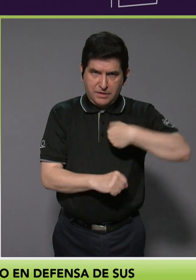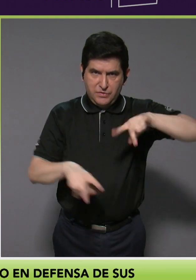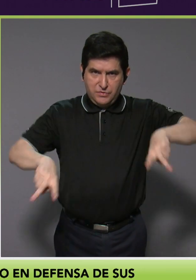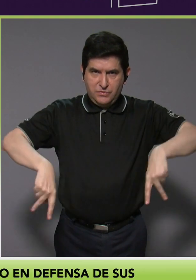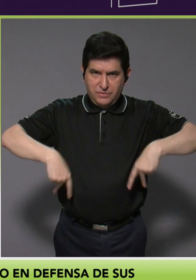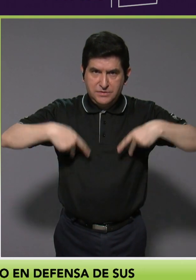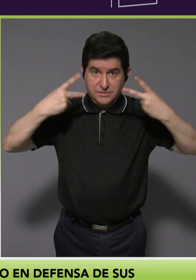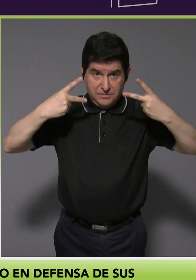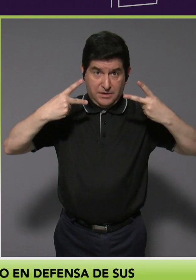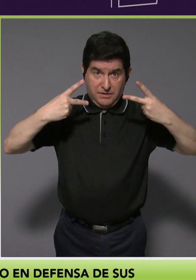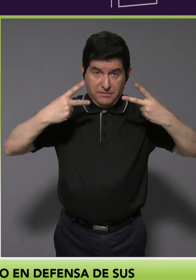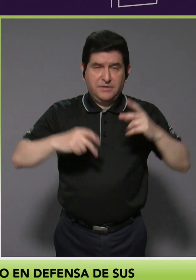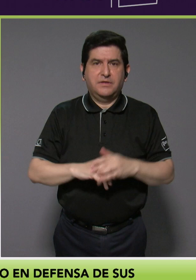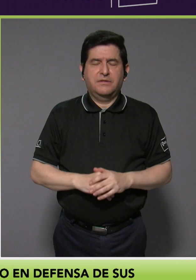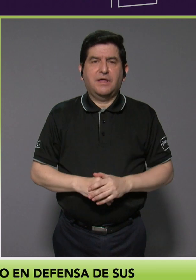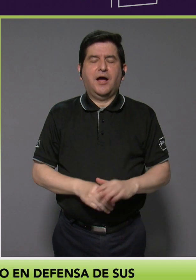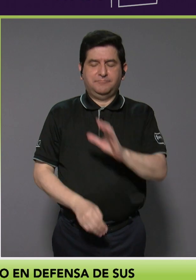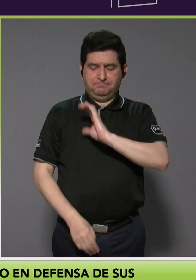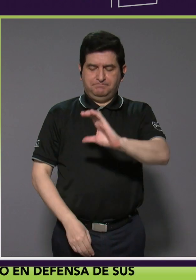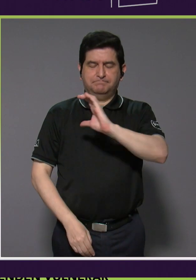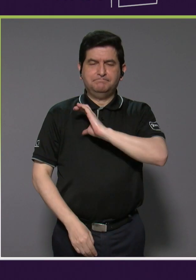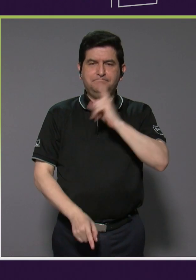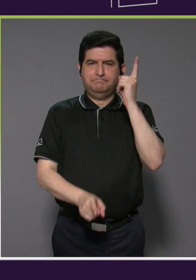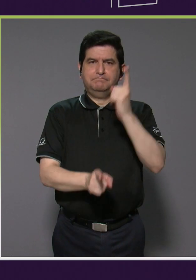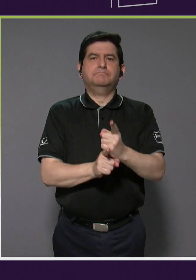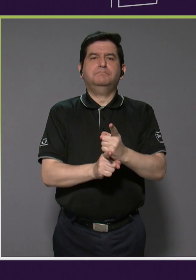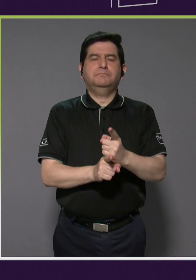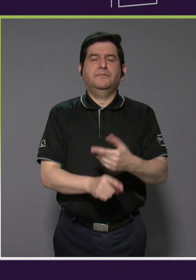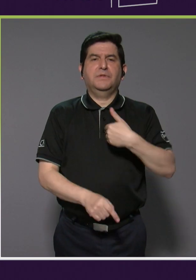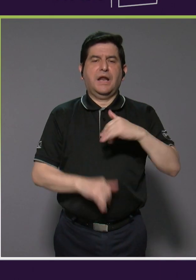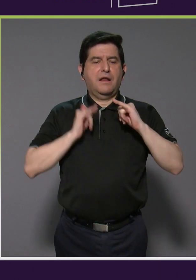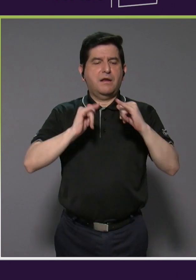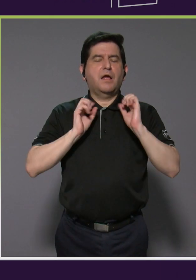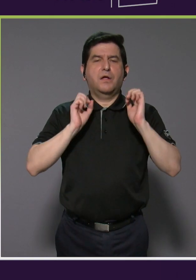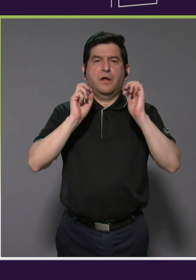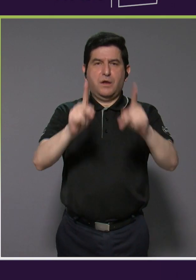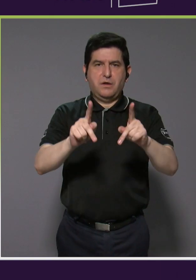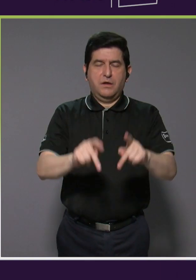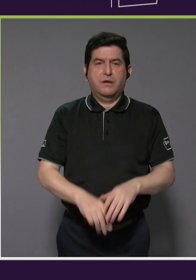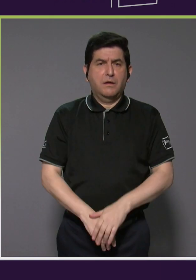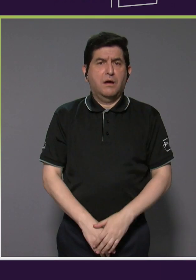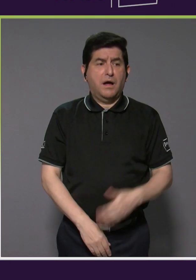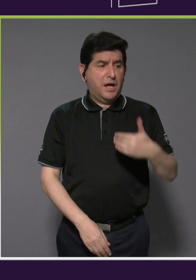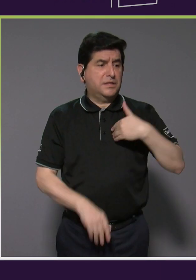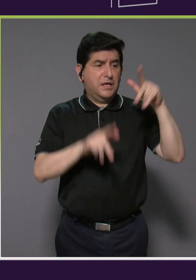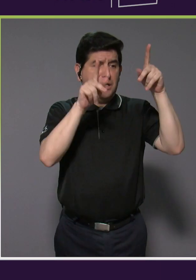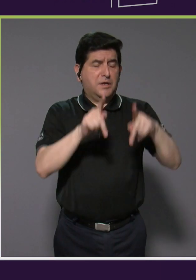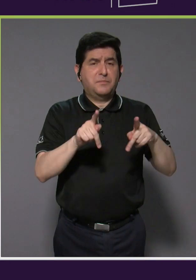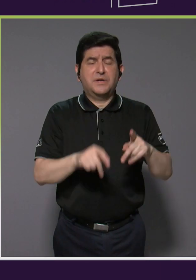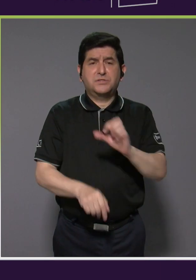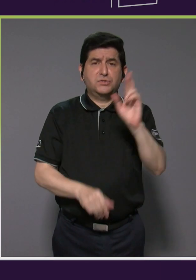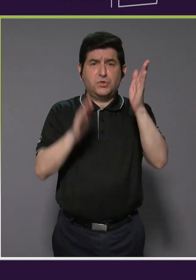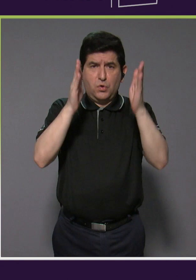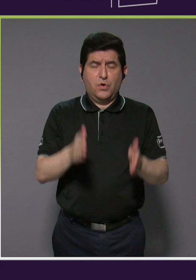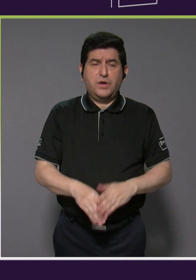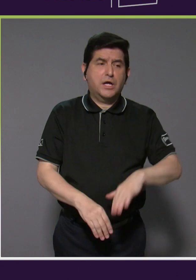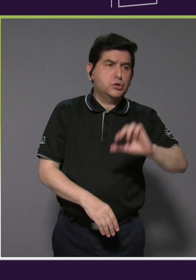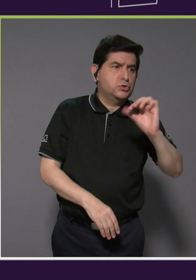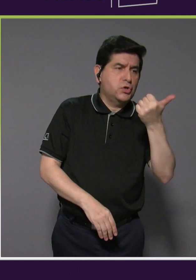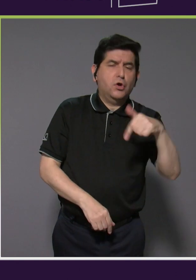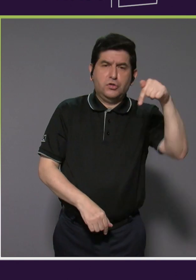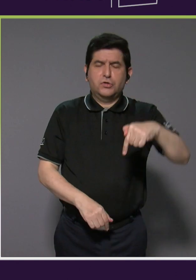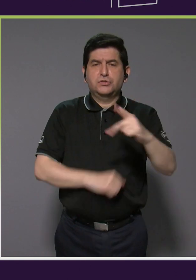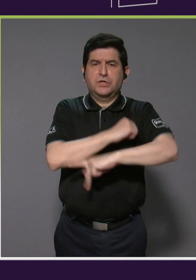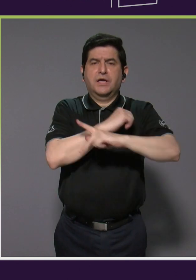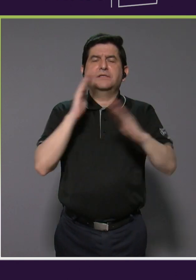vida sea de calidad y que tenga la igualdad de oportunidades que tienen las personas costarricenses y otros que vivimos